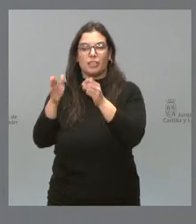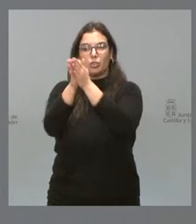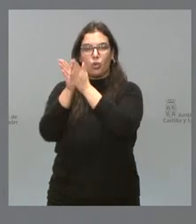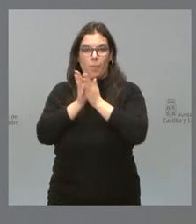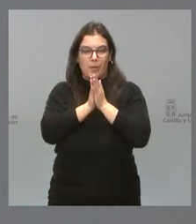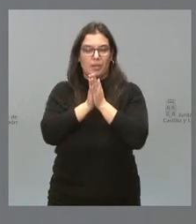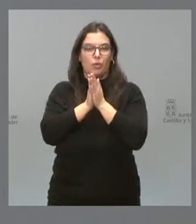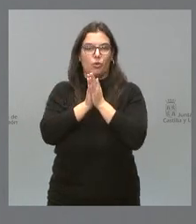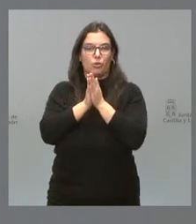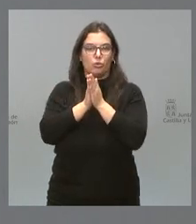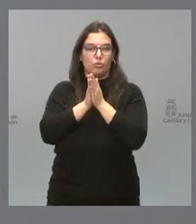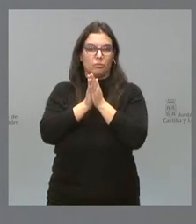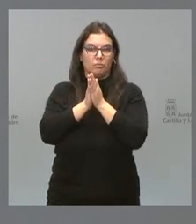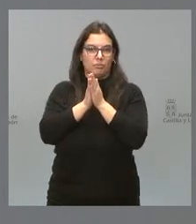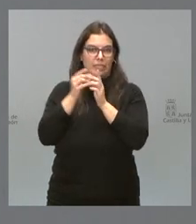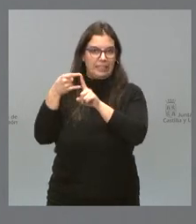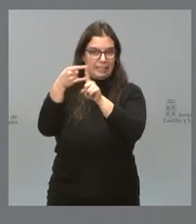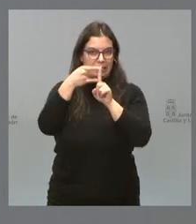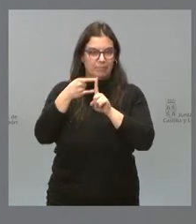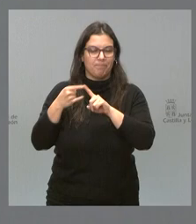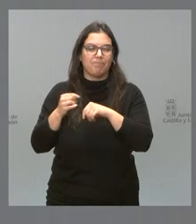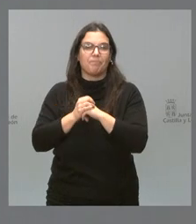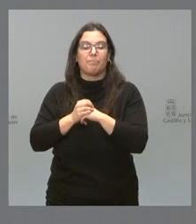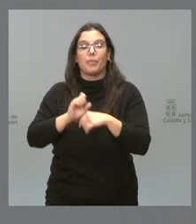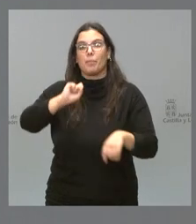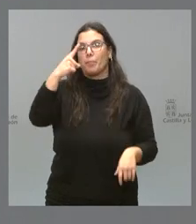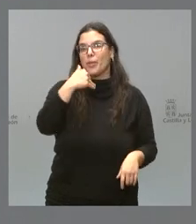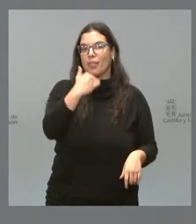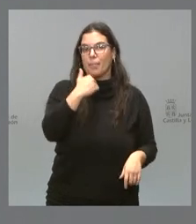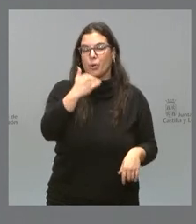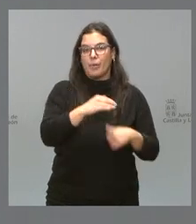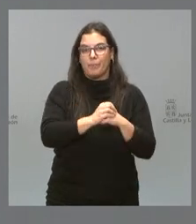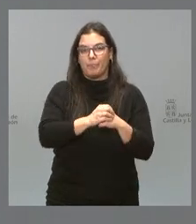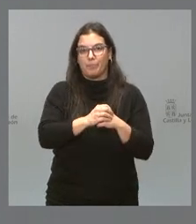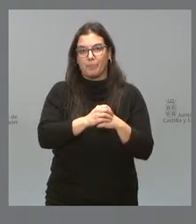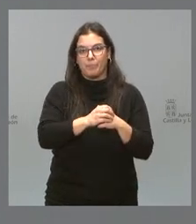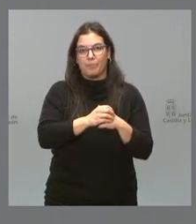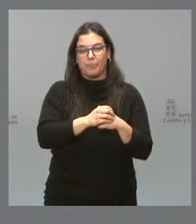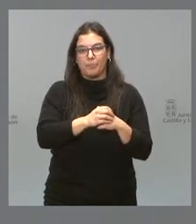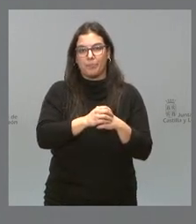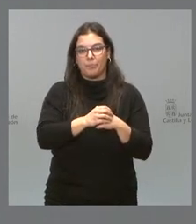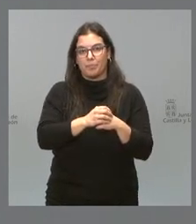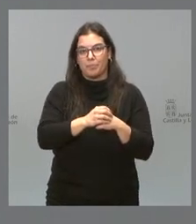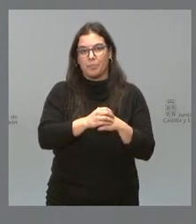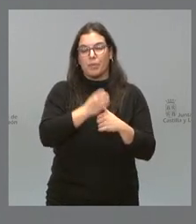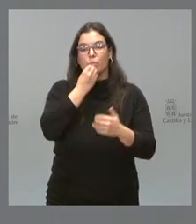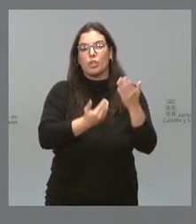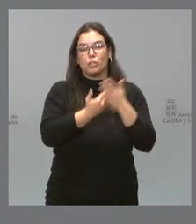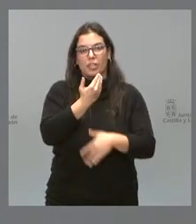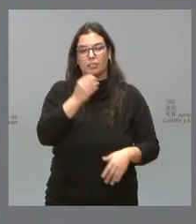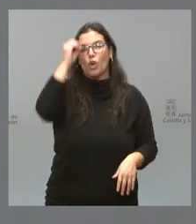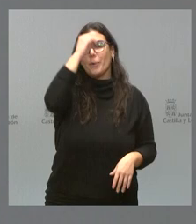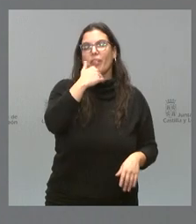nos siguen desde diferentes puntos de la comunidad empezamos en Zamora con la opinión y con Carlos Gil Buenos días Carlos